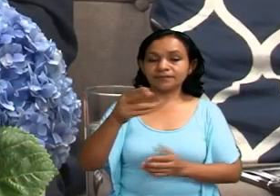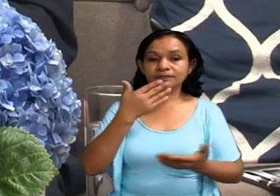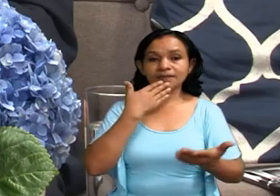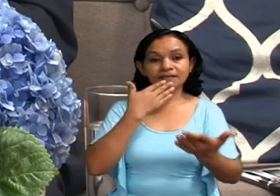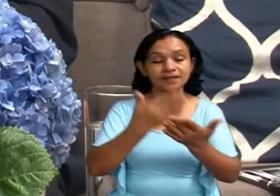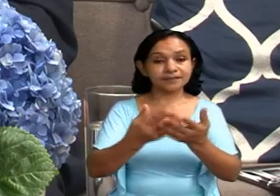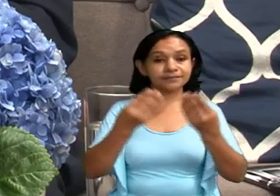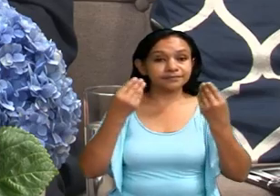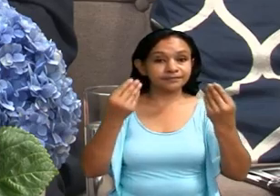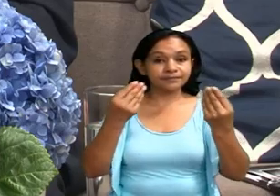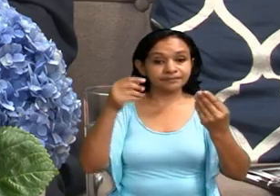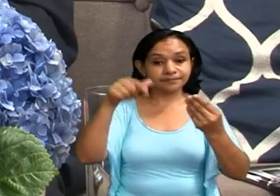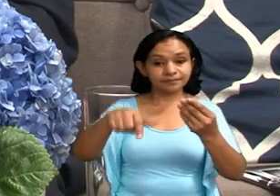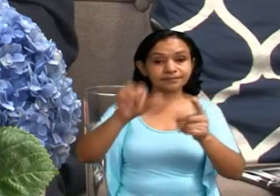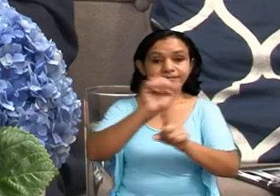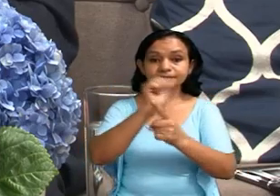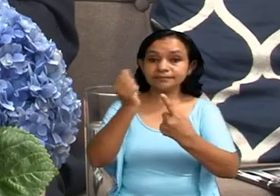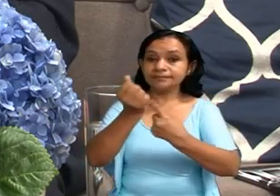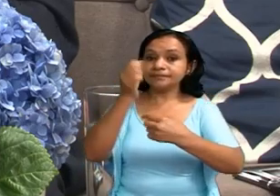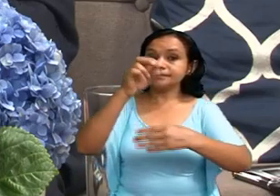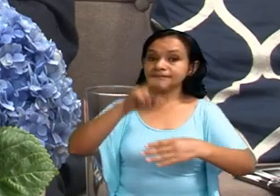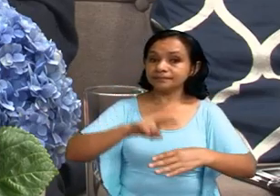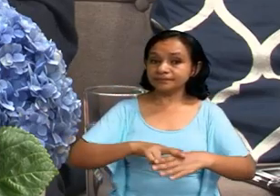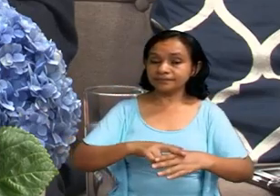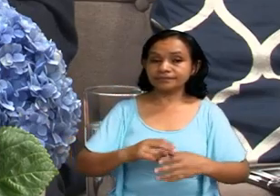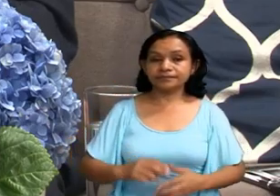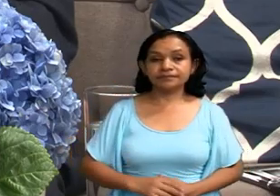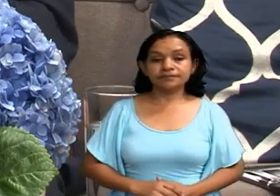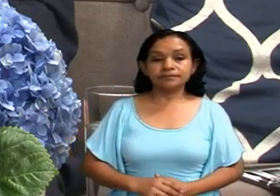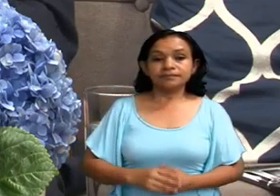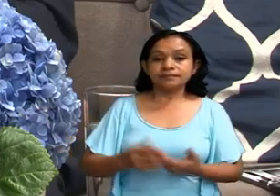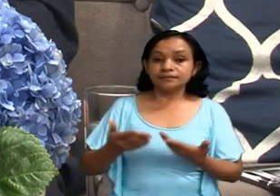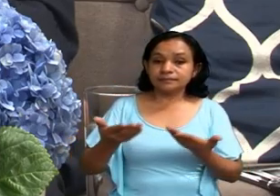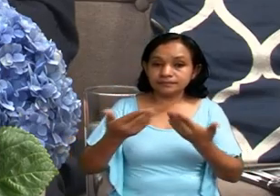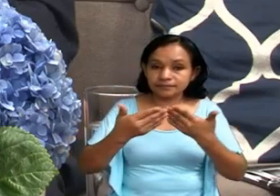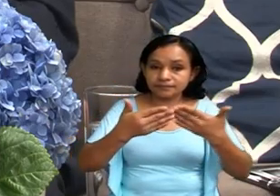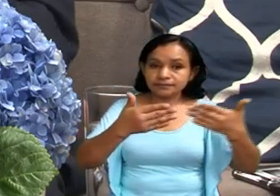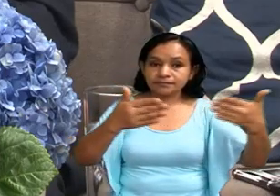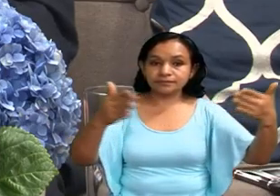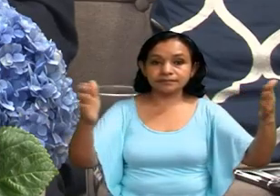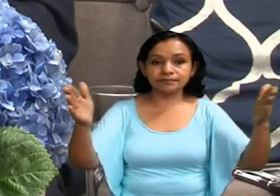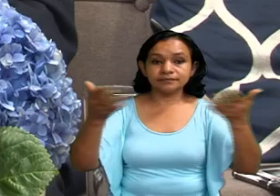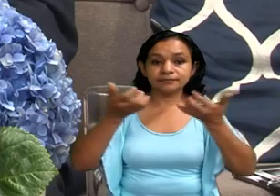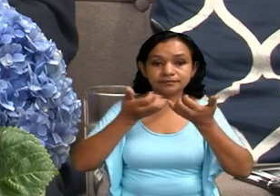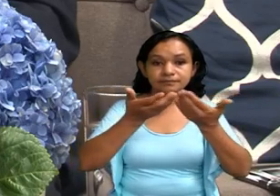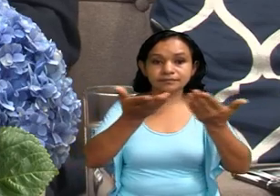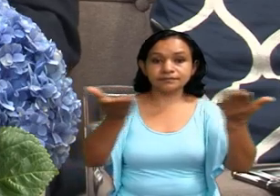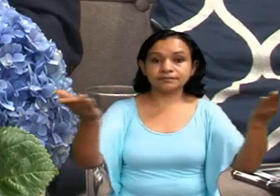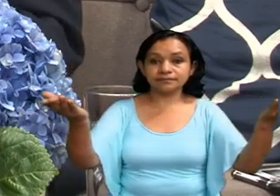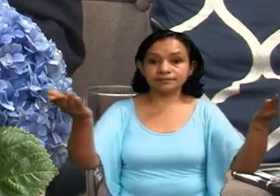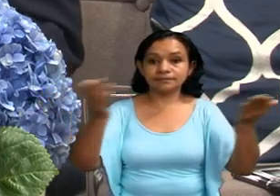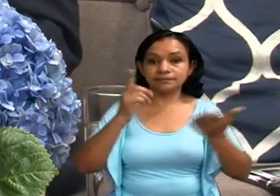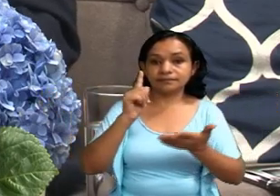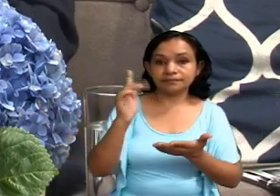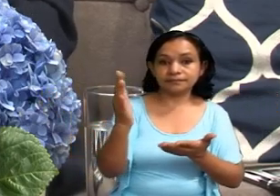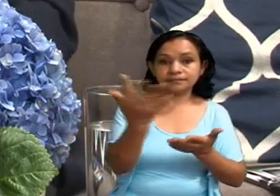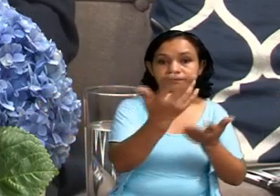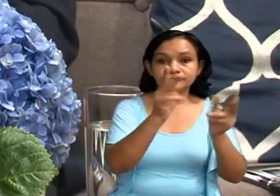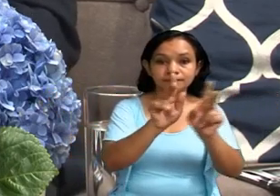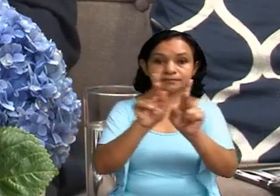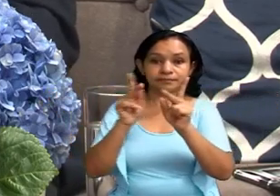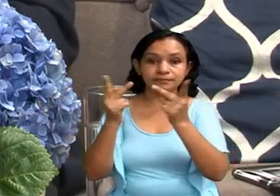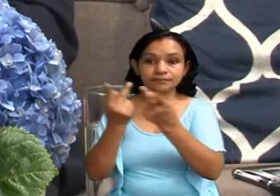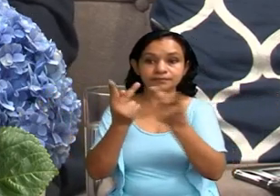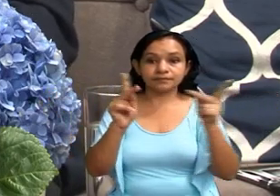programa, desde el Parlamento, por brindarnos la oportunidad para informar a nuestro pueblo sobre todo este proceso que